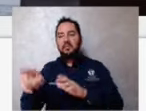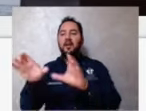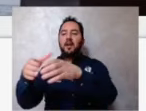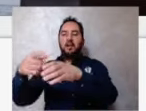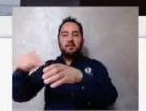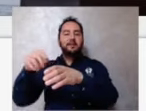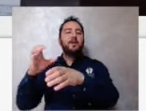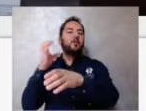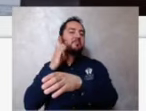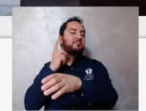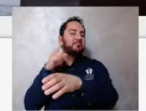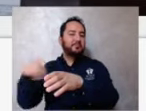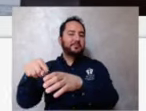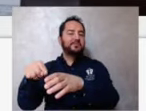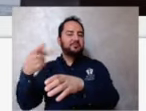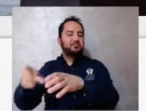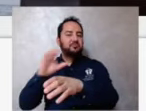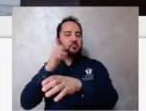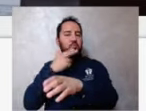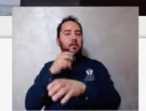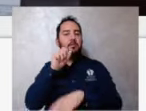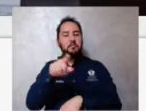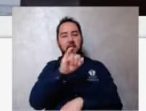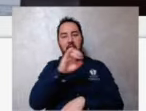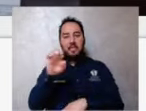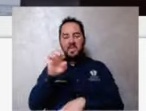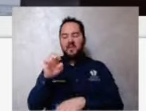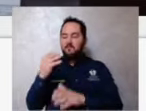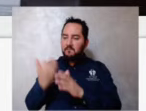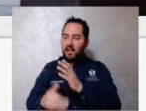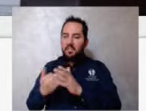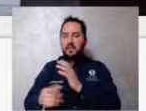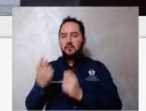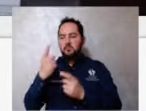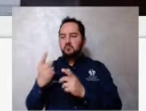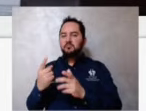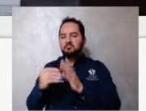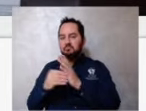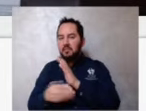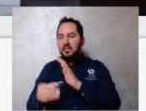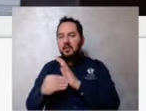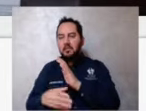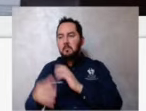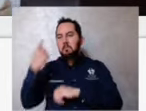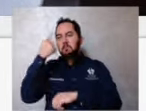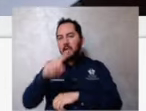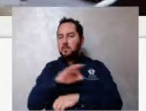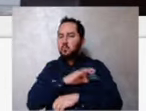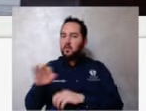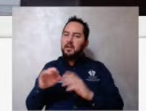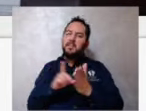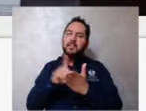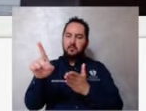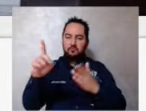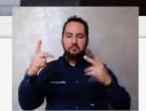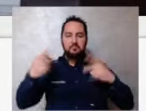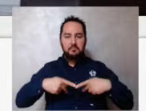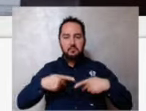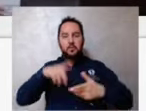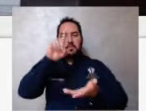Chihuahua y al Instituto Estatal Electoral respecto a la omisión de garantizar el derecho de las personas